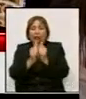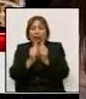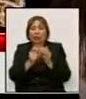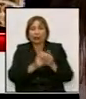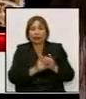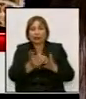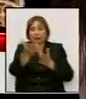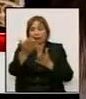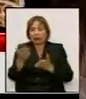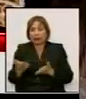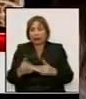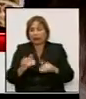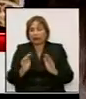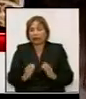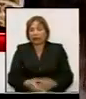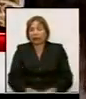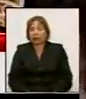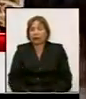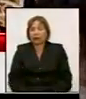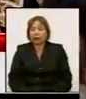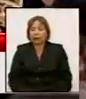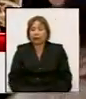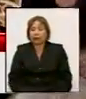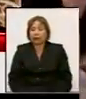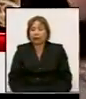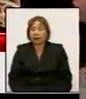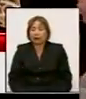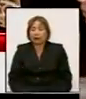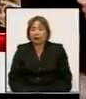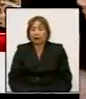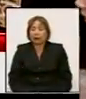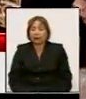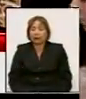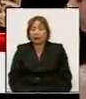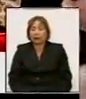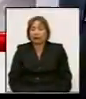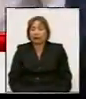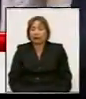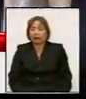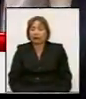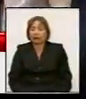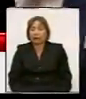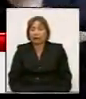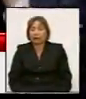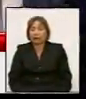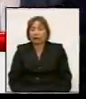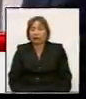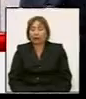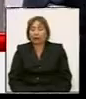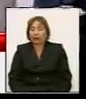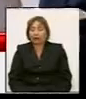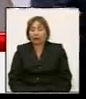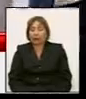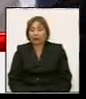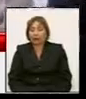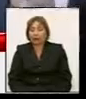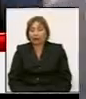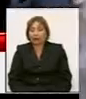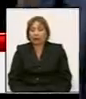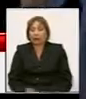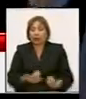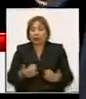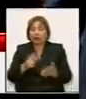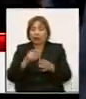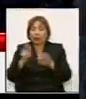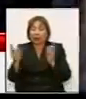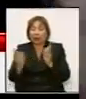salida del féretro. Y con este responso religioso termina esta ceremonia. En ese momento se